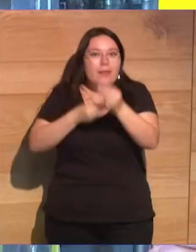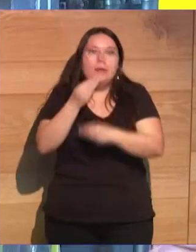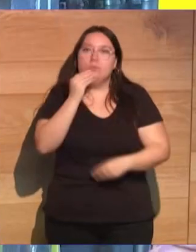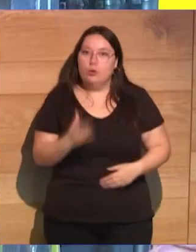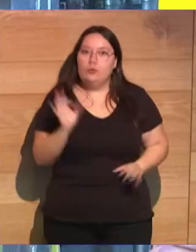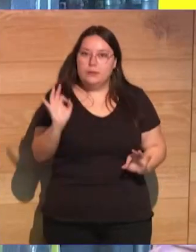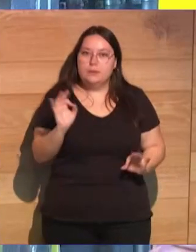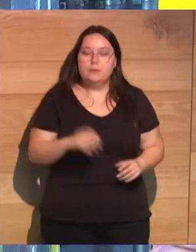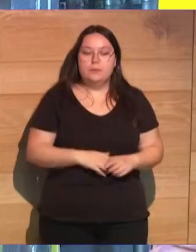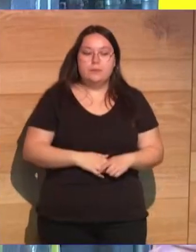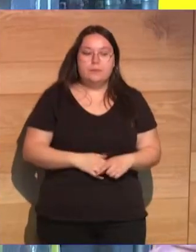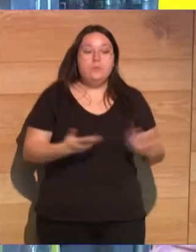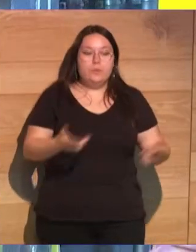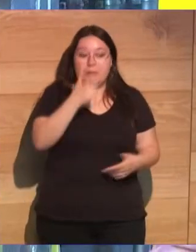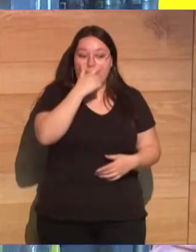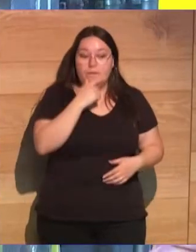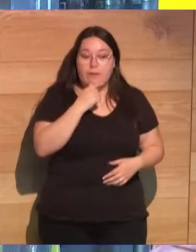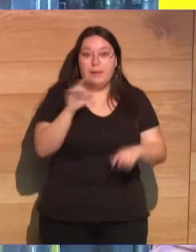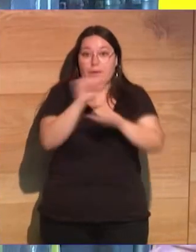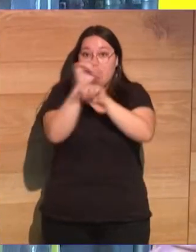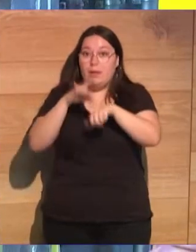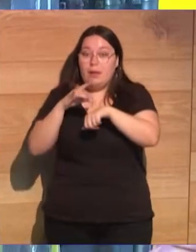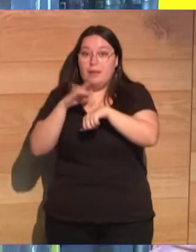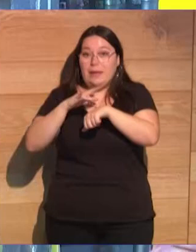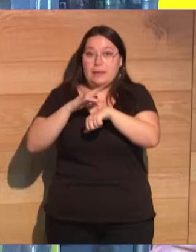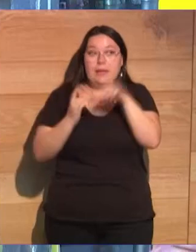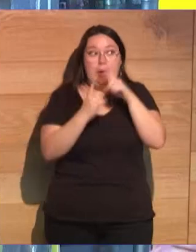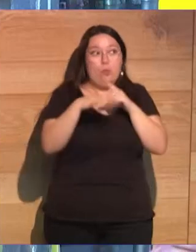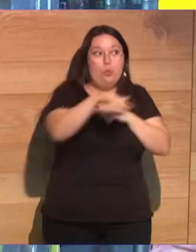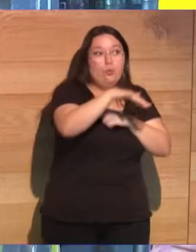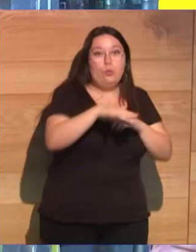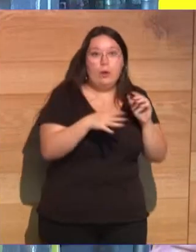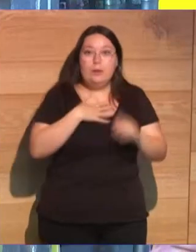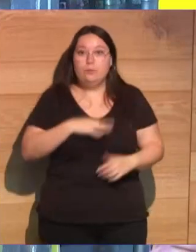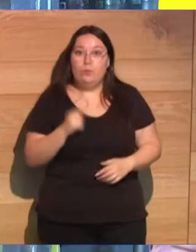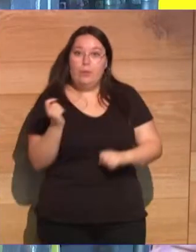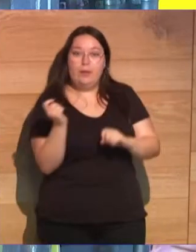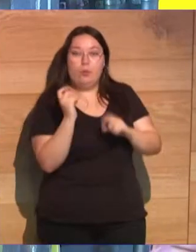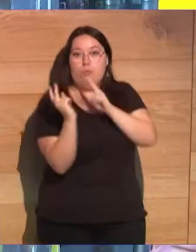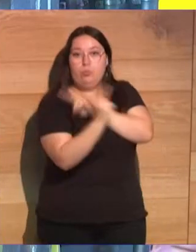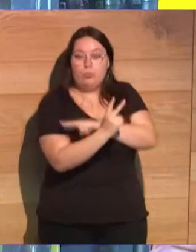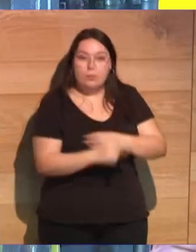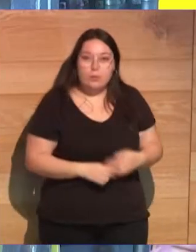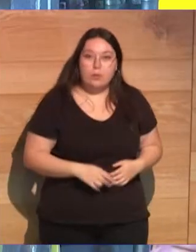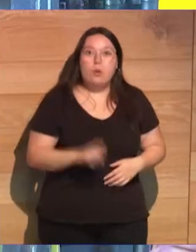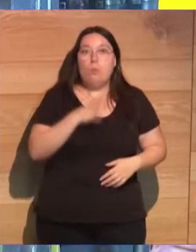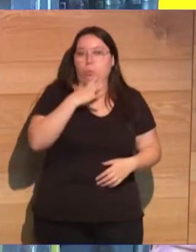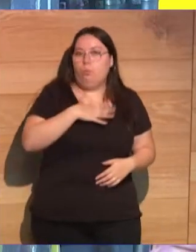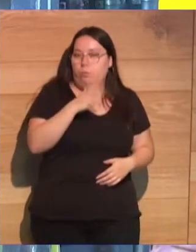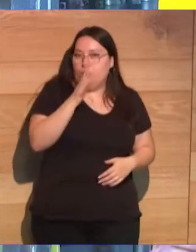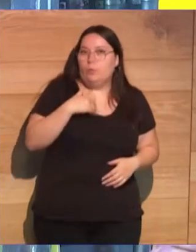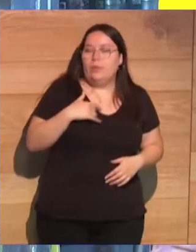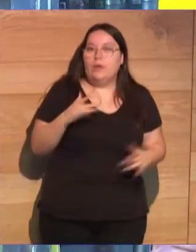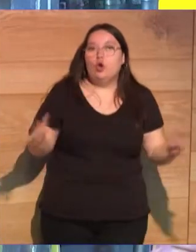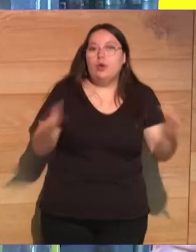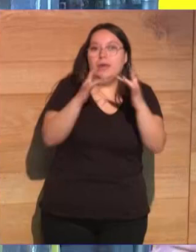bueno. Entonces, es más fácil llegar digitalmente a algunos puntos, porque luego también puede haber conectividad satelital, por ejemplo, ¿no?